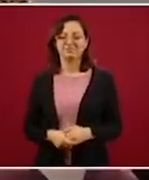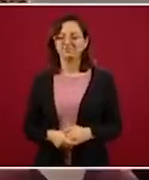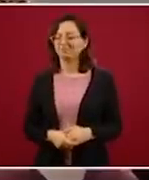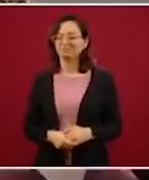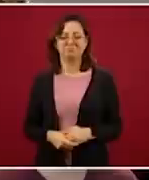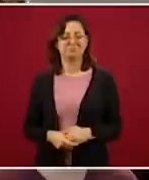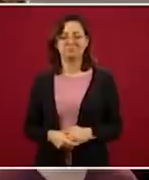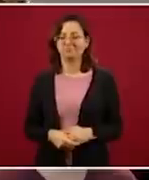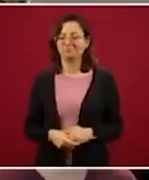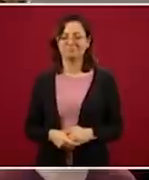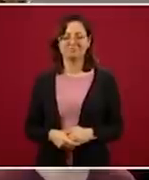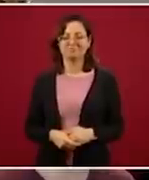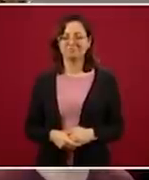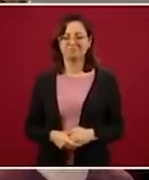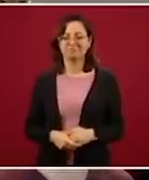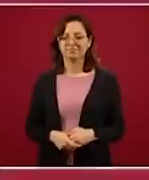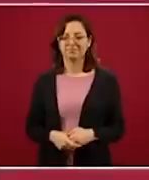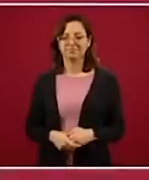No, es que